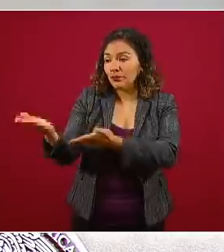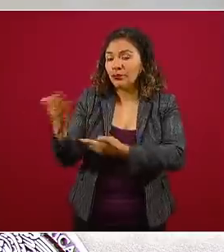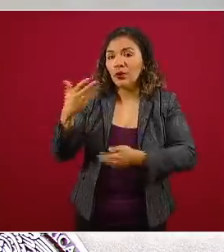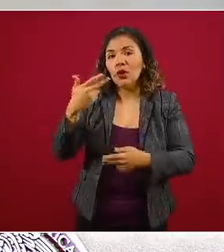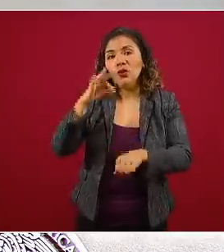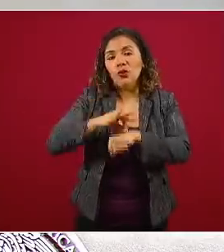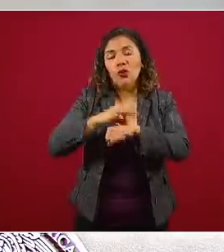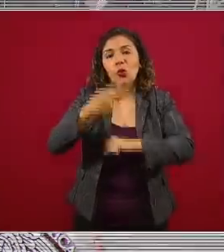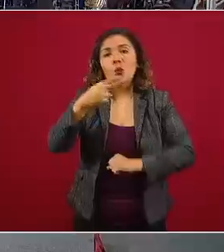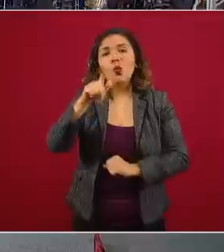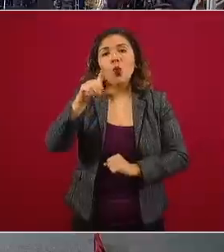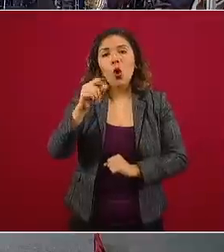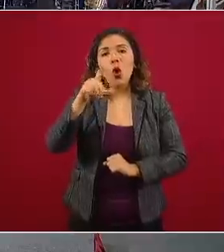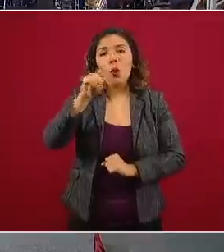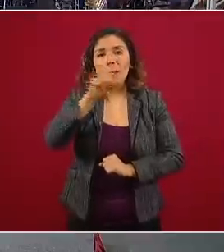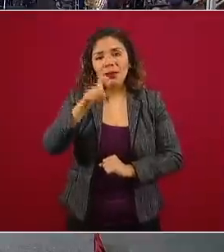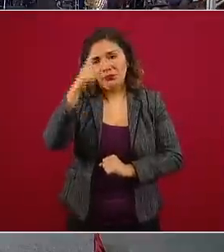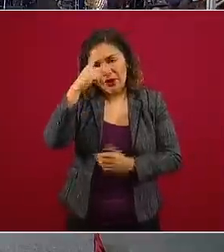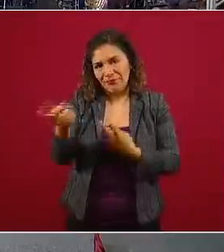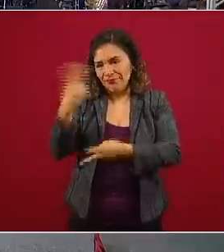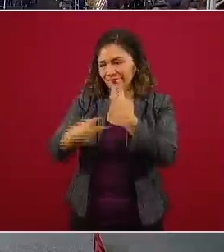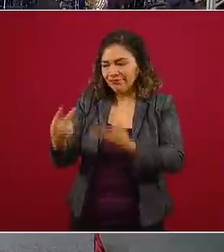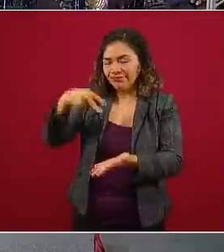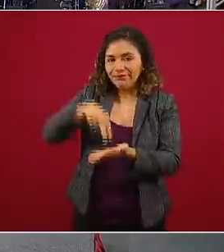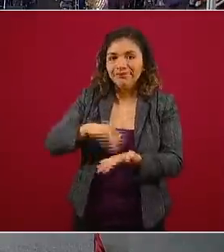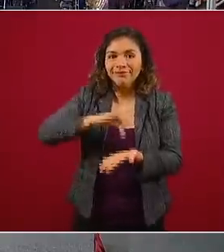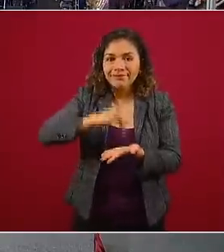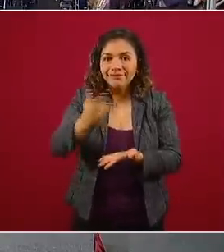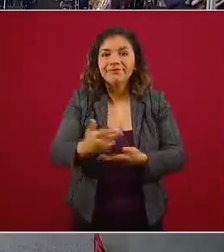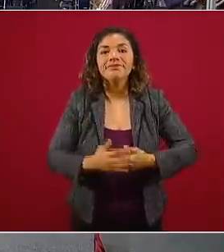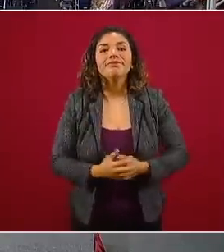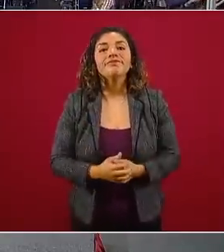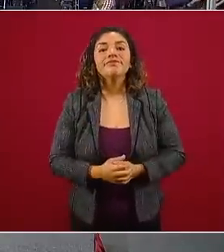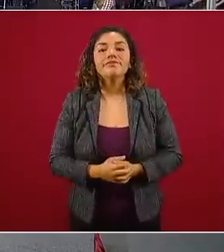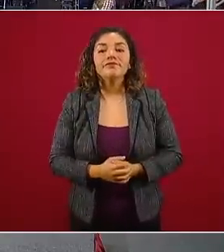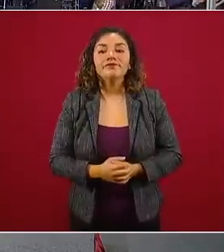lópez gatell que intervenga muchas gracias